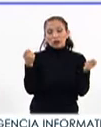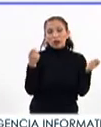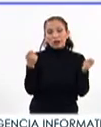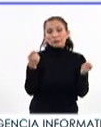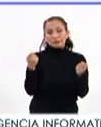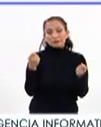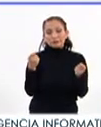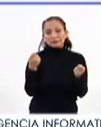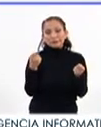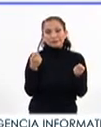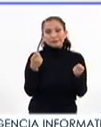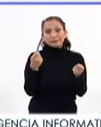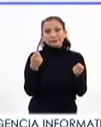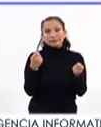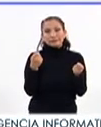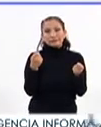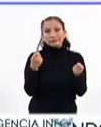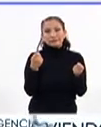contribuir de manera